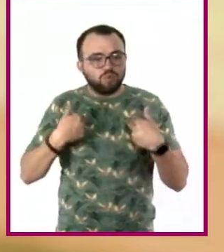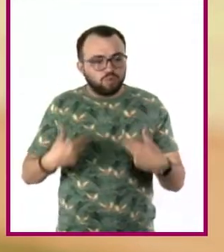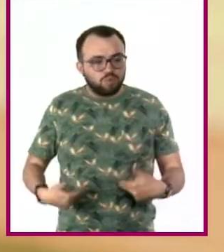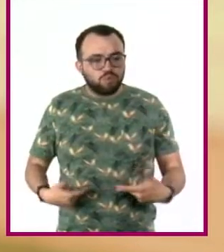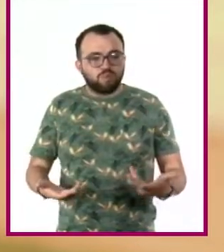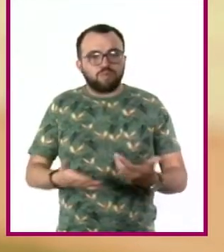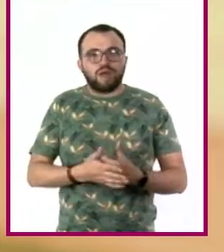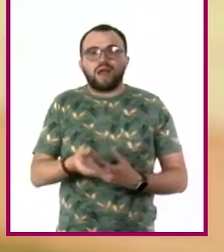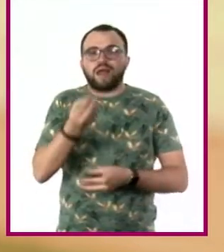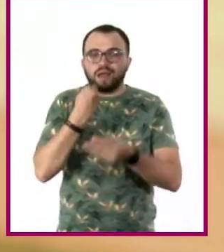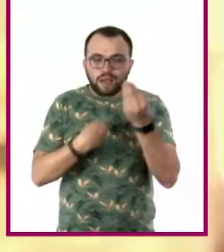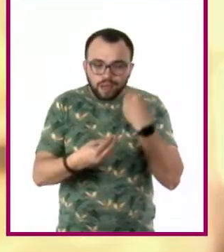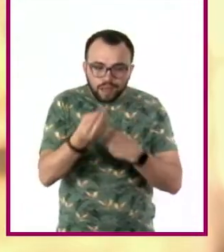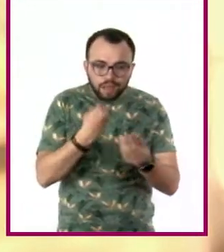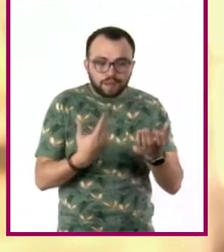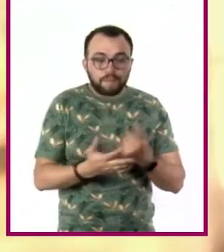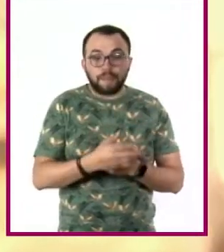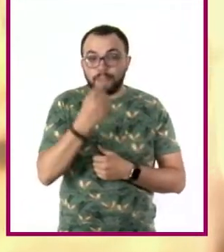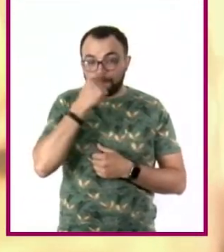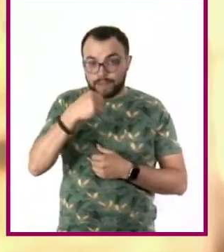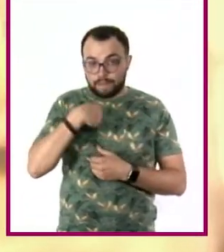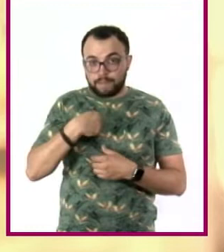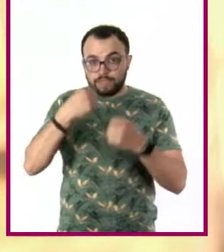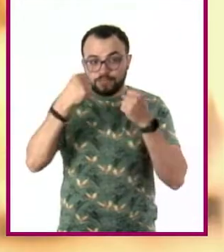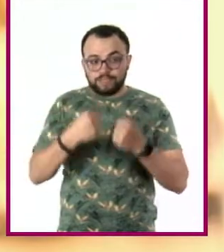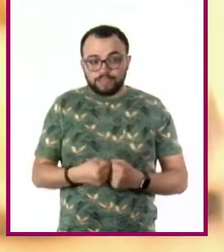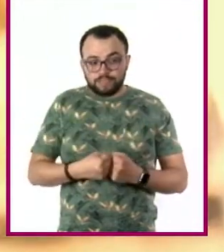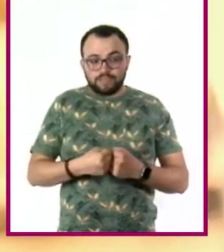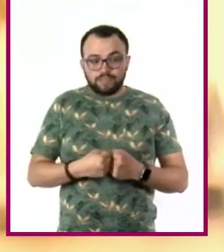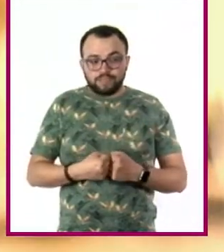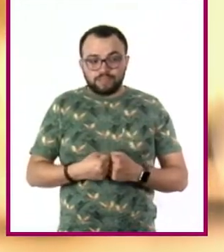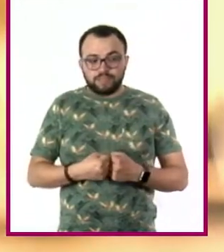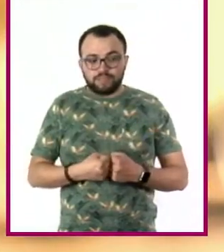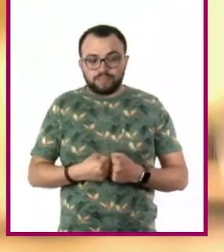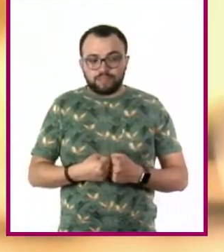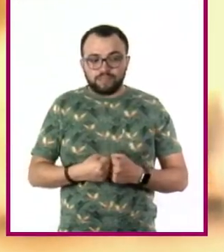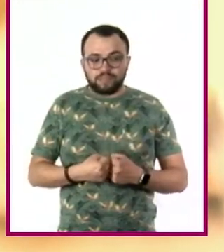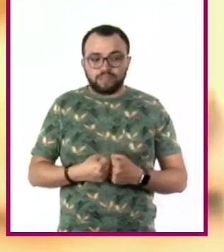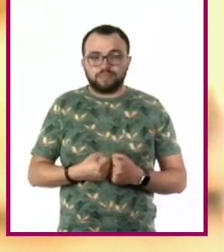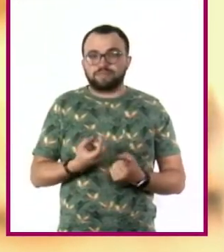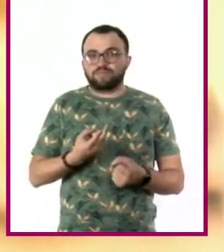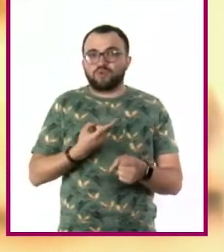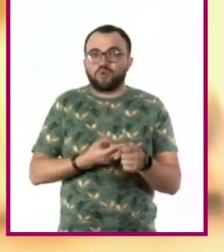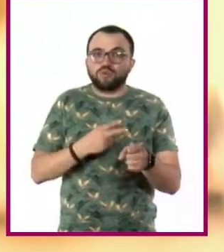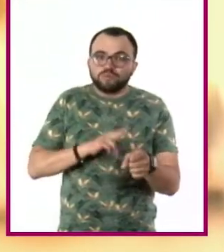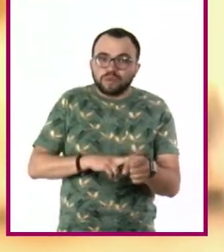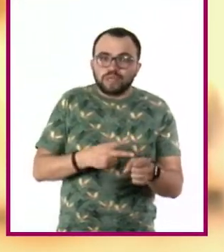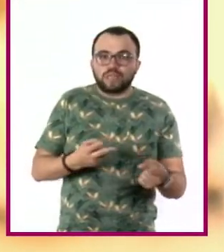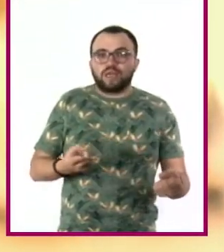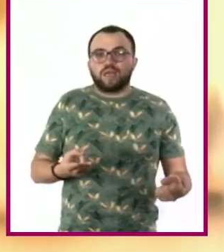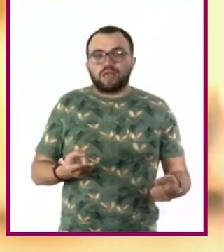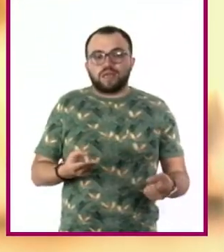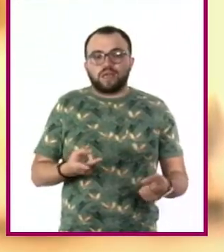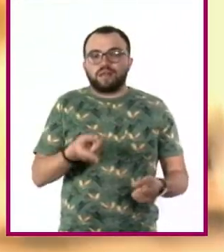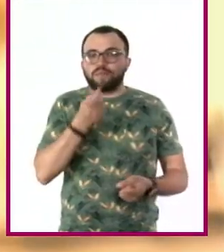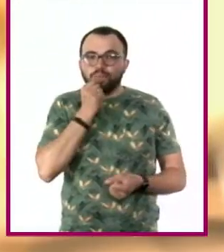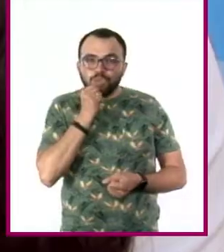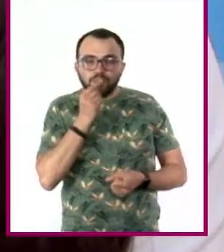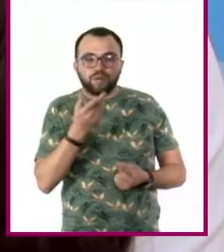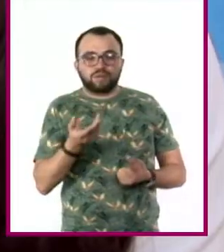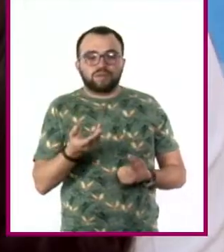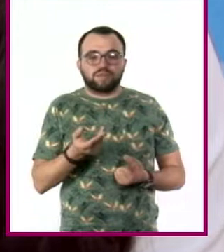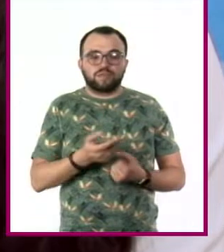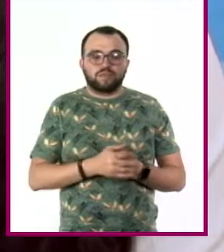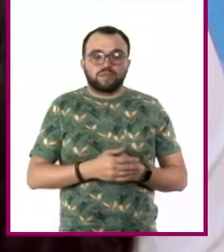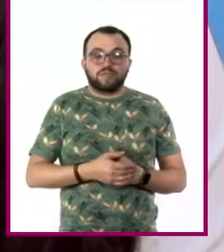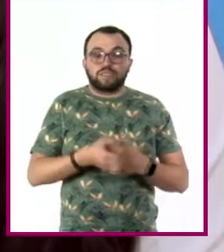aspecto de alimentación. Para mí la seguridad es el hospital, la policía.